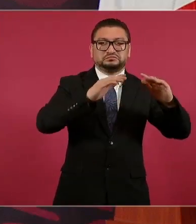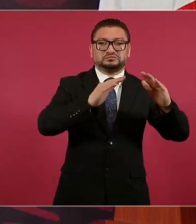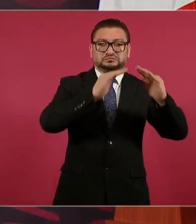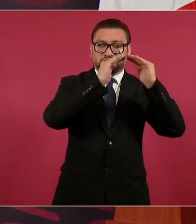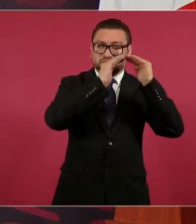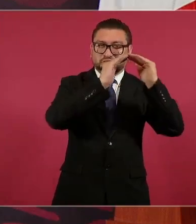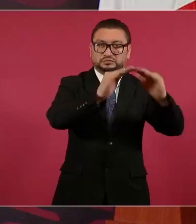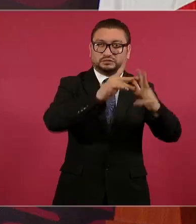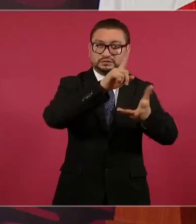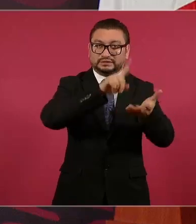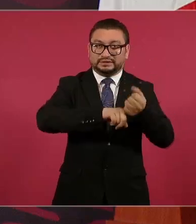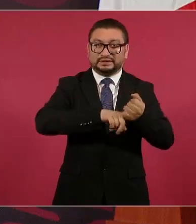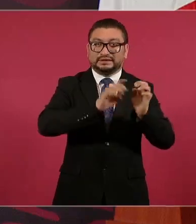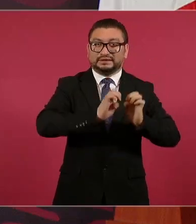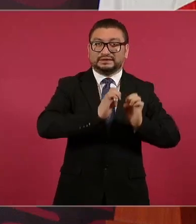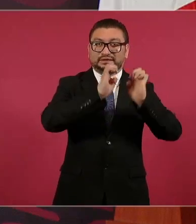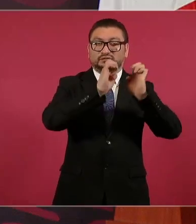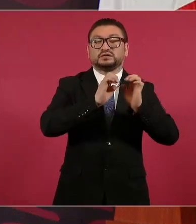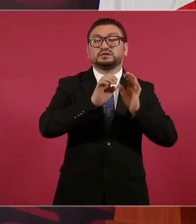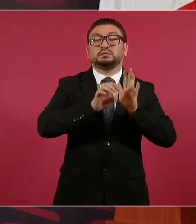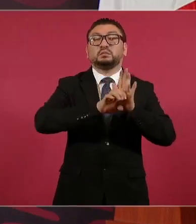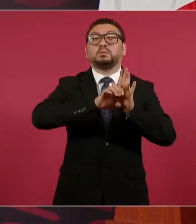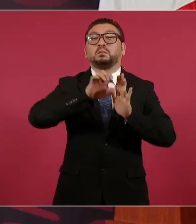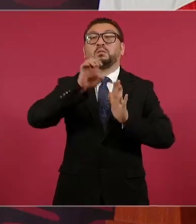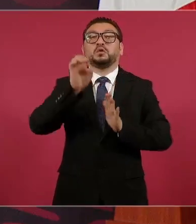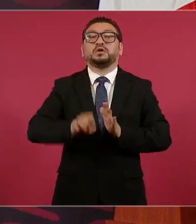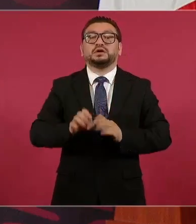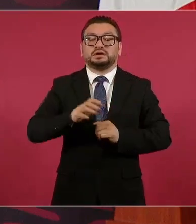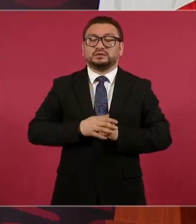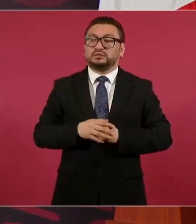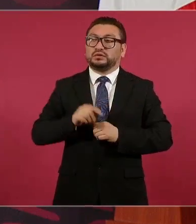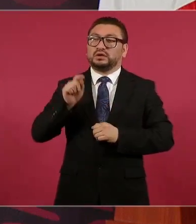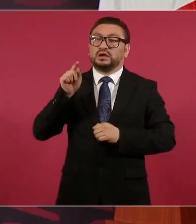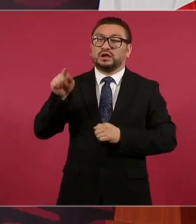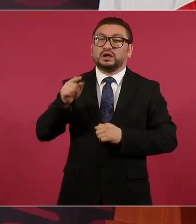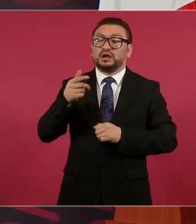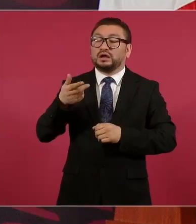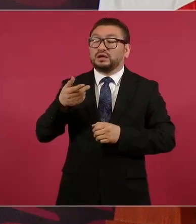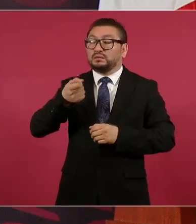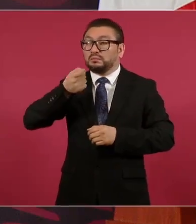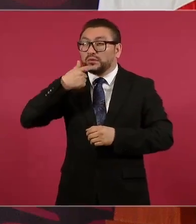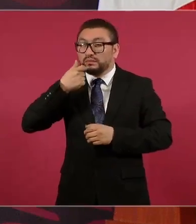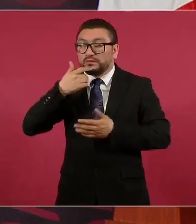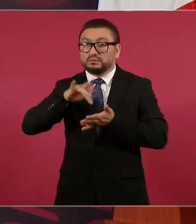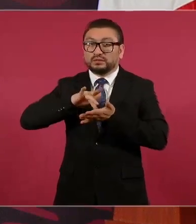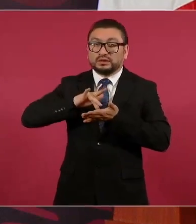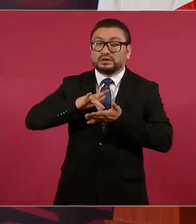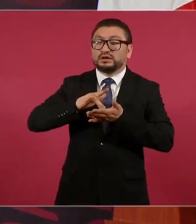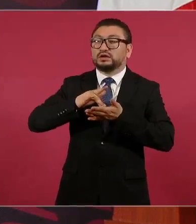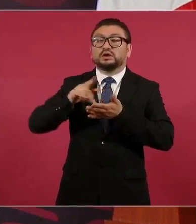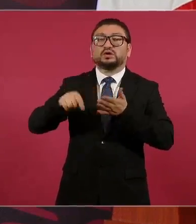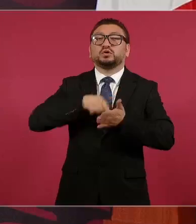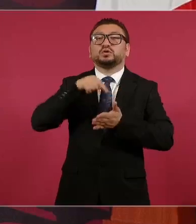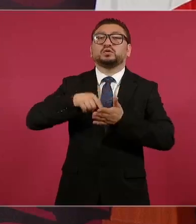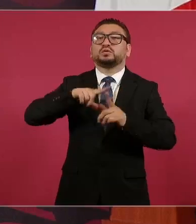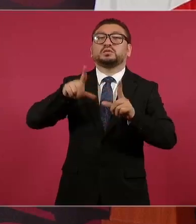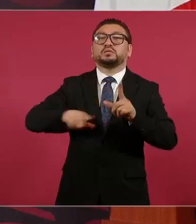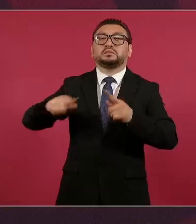para que si hace falta una medicina en cualquier lugar del